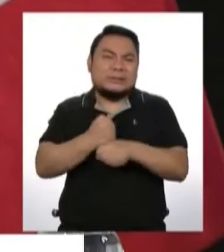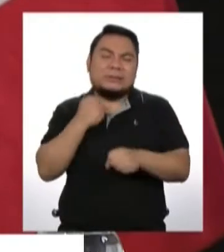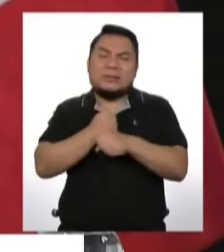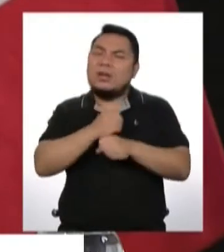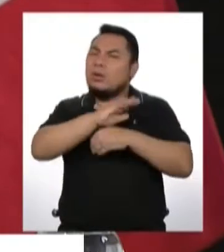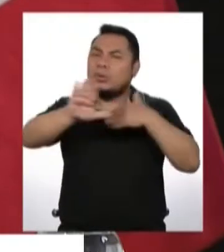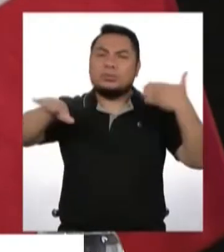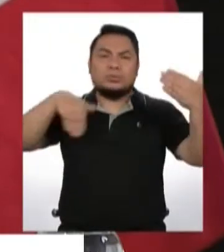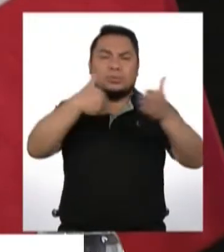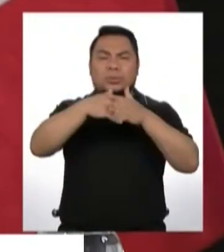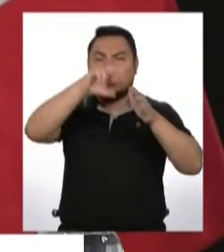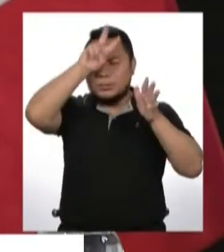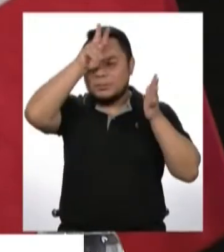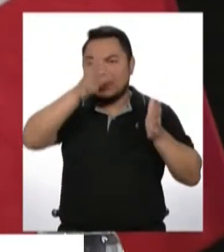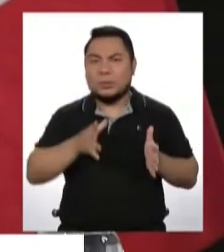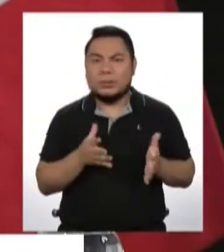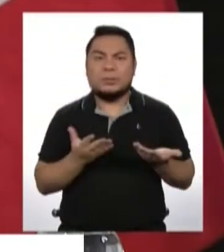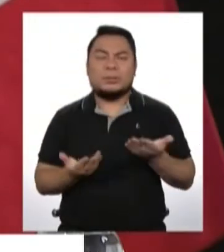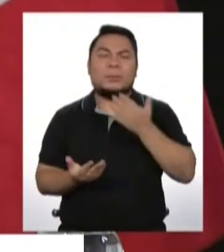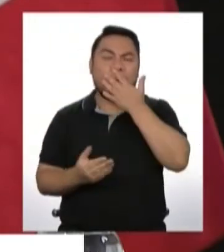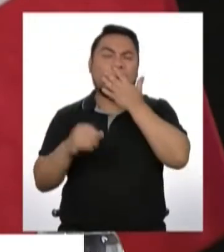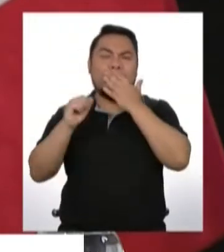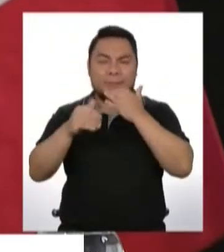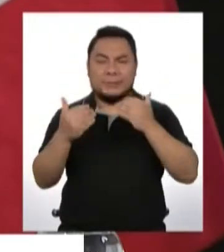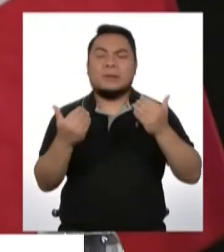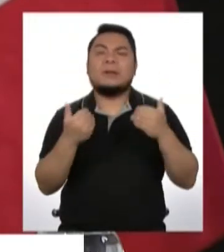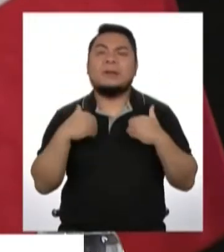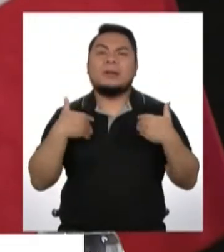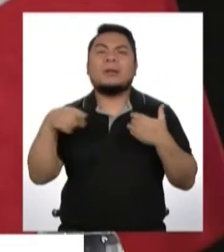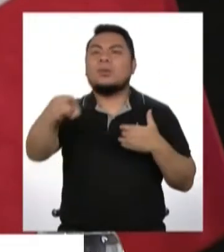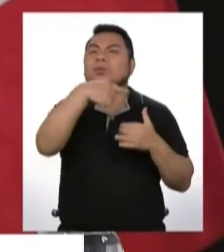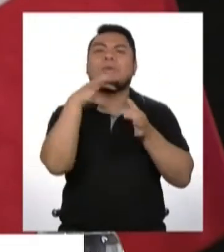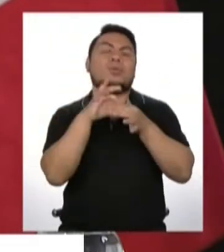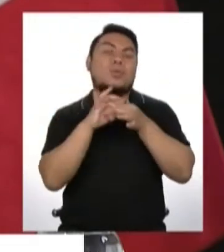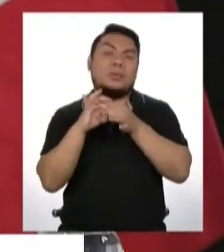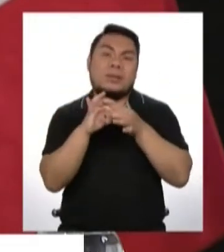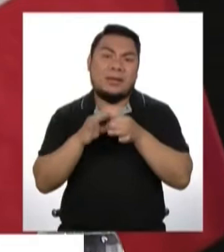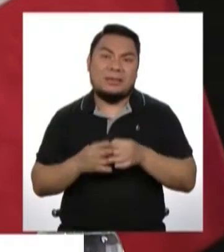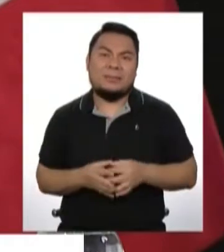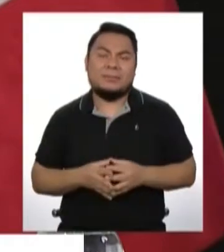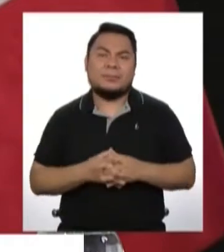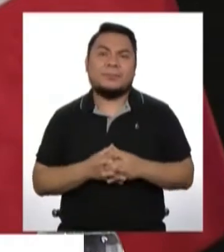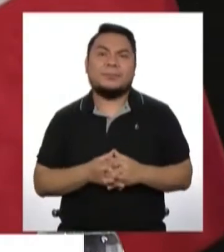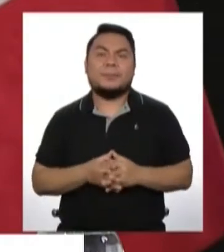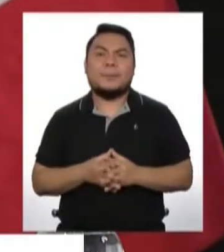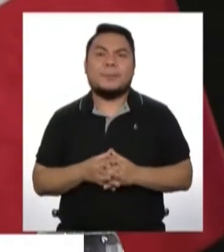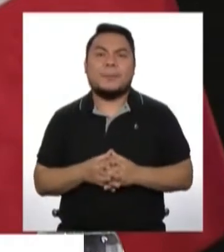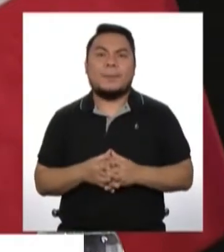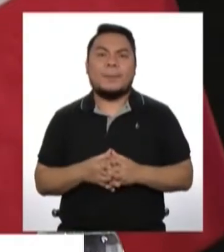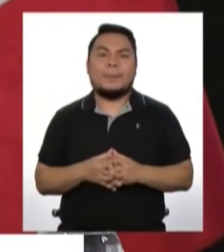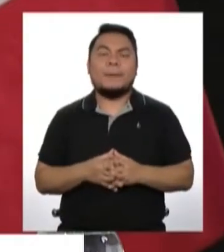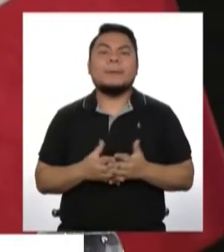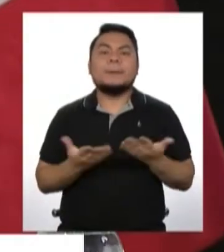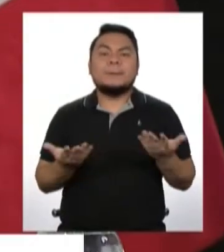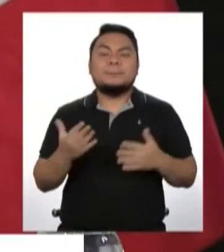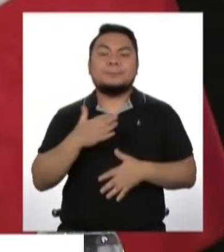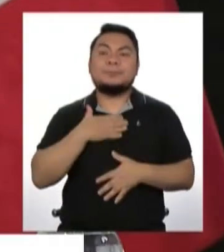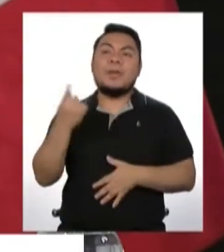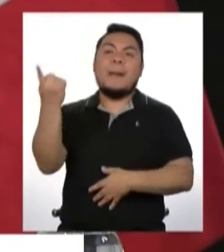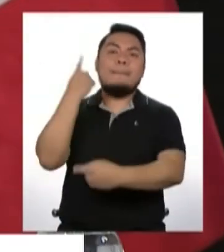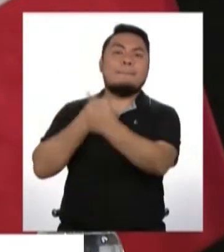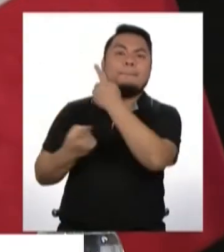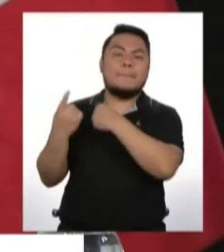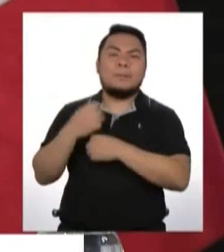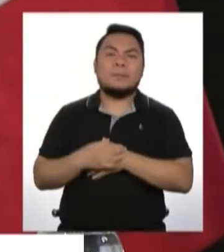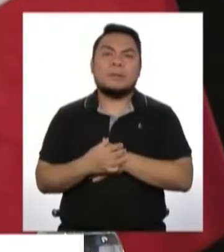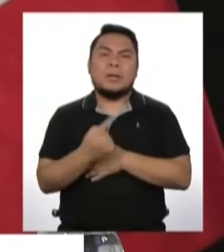todos los peruanos, lo tenemos que hacer en unidad. Y a mí me hace una pregunta, ¿y por qué